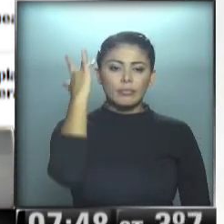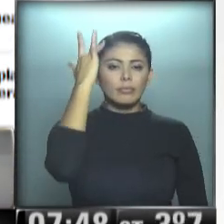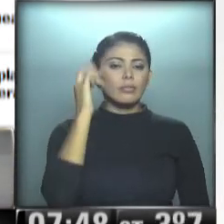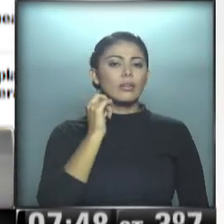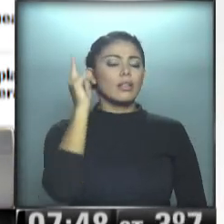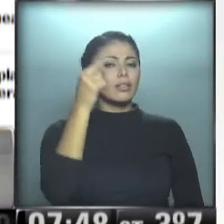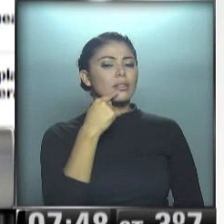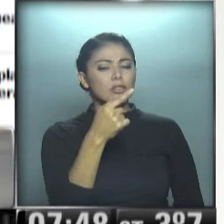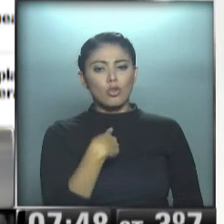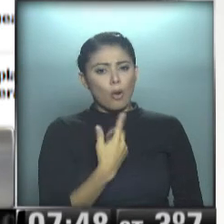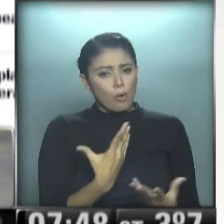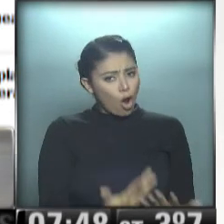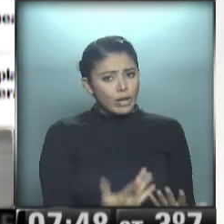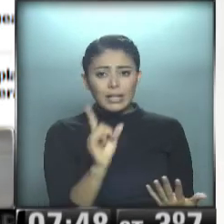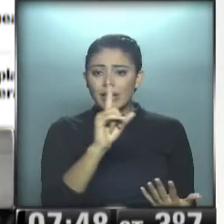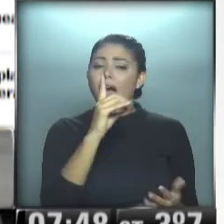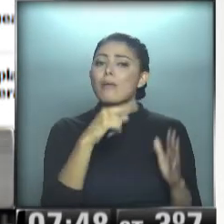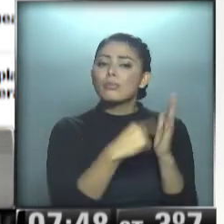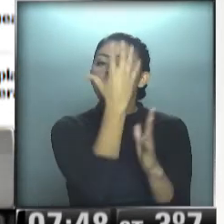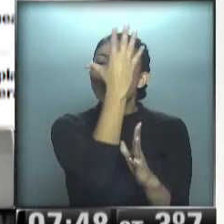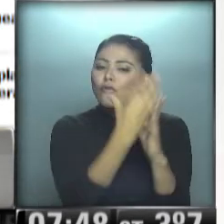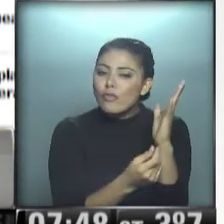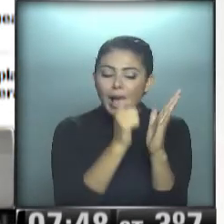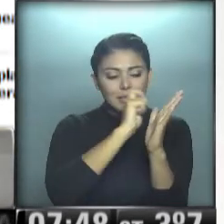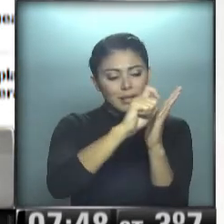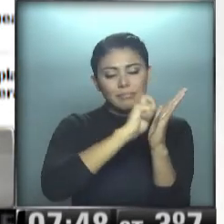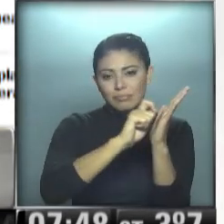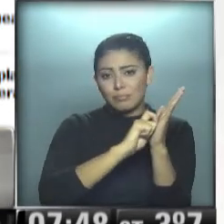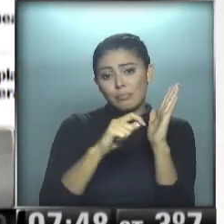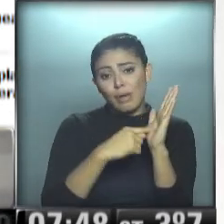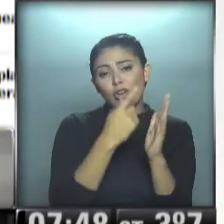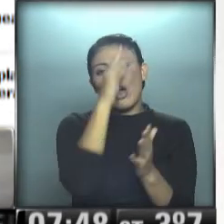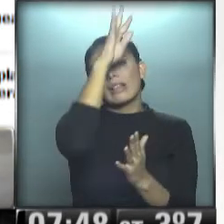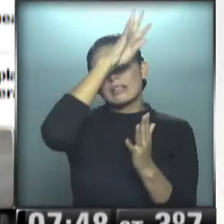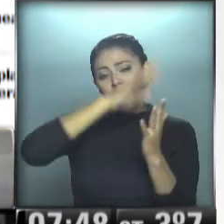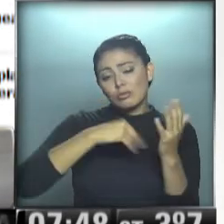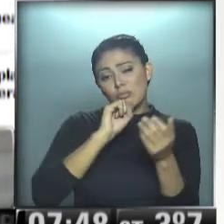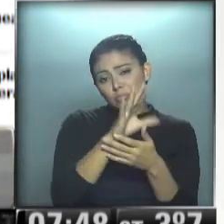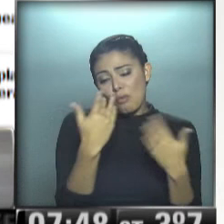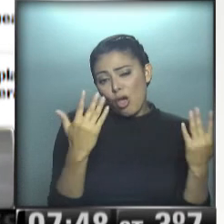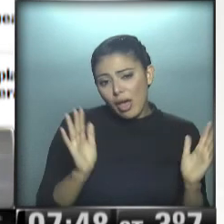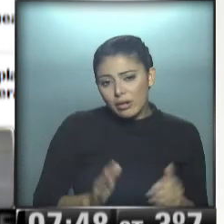No molestó nada, simplemente que había algún error ortográfico, pero claro, entendiendo que es un telegrama, puede suceder esto.